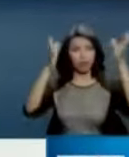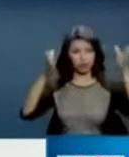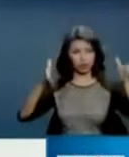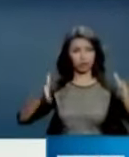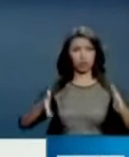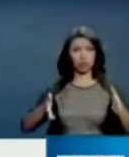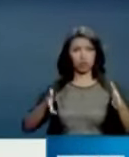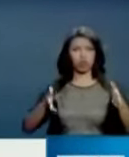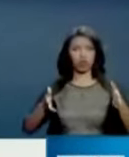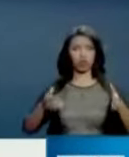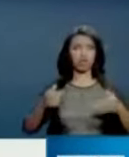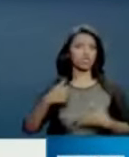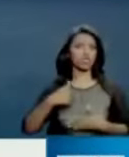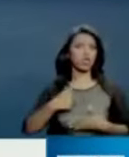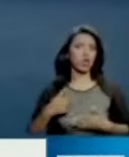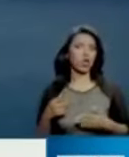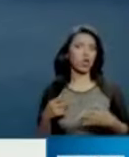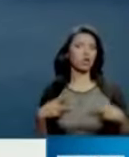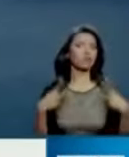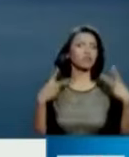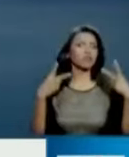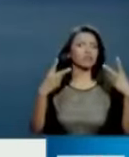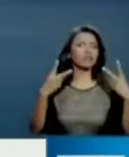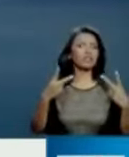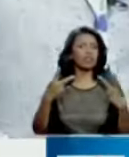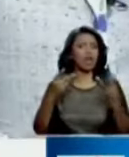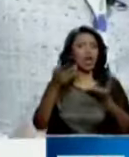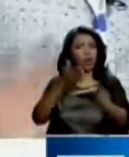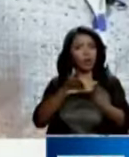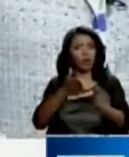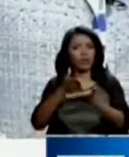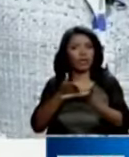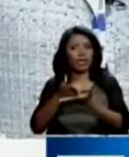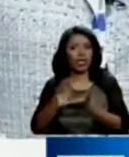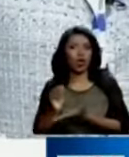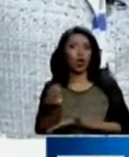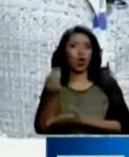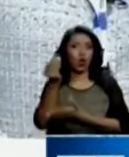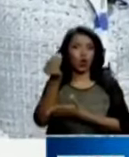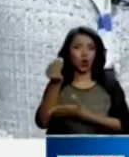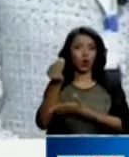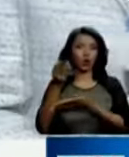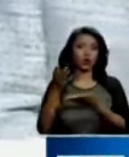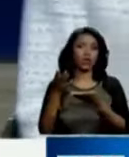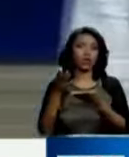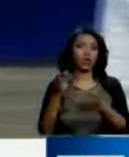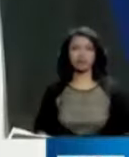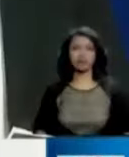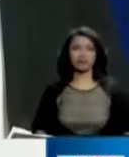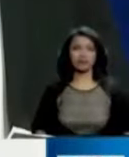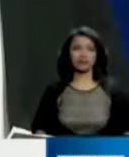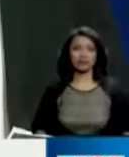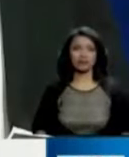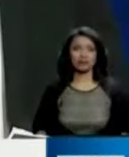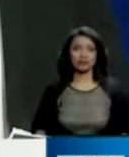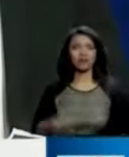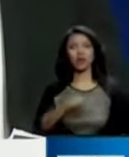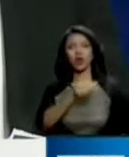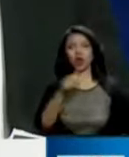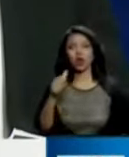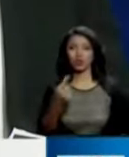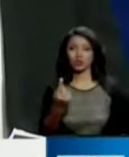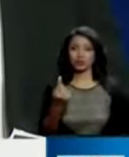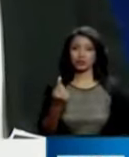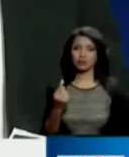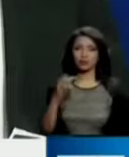otra institución cuestionada dentro de la institucionalidad panameña, ha permitido todo esto, incluso ha sacado resoluciones